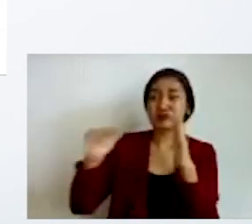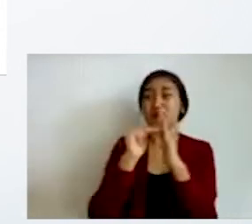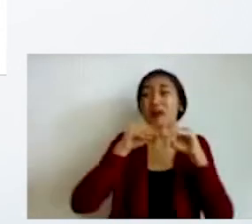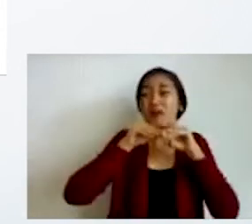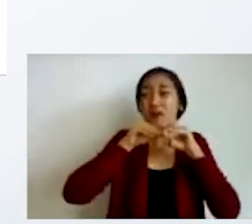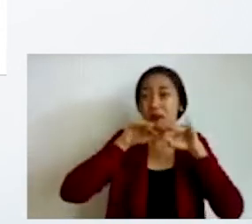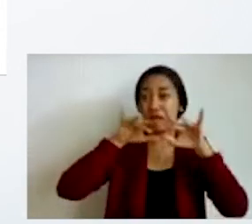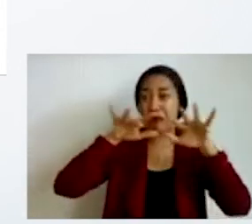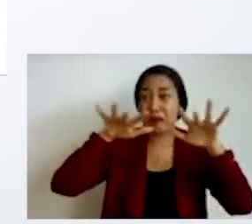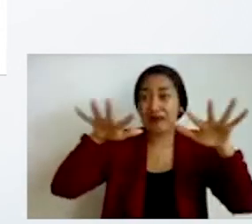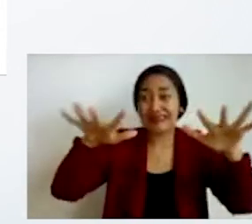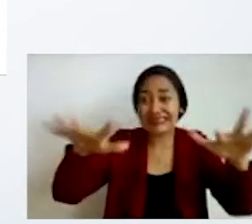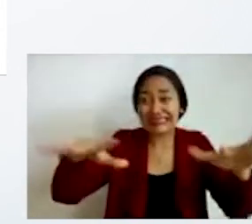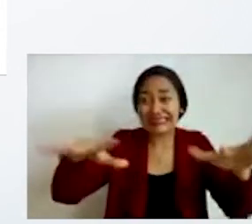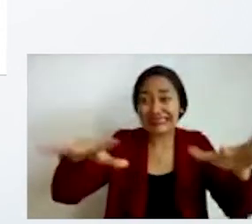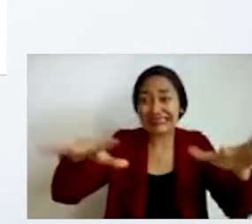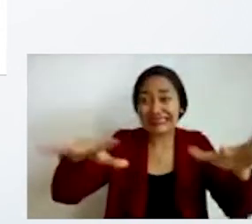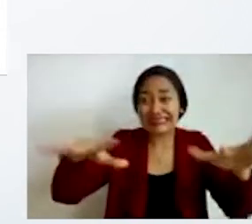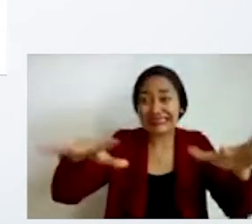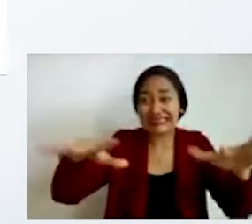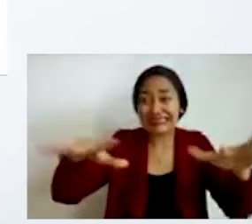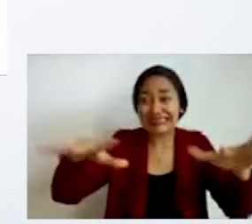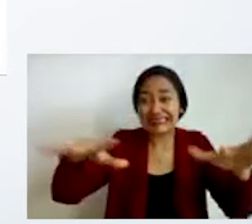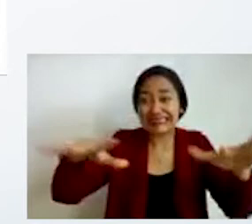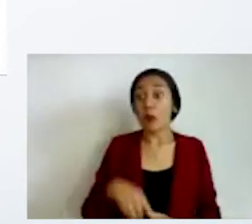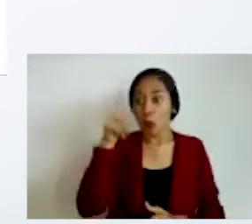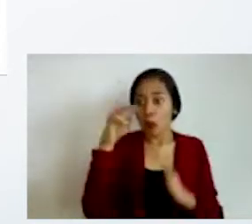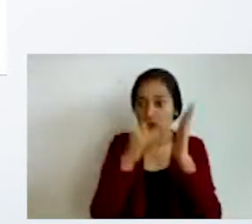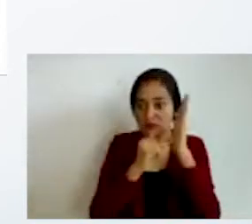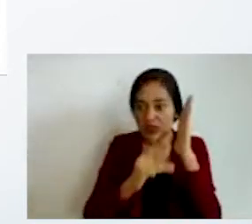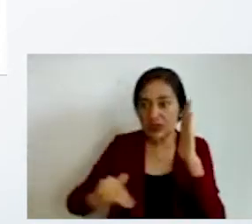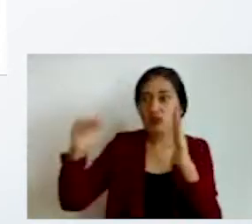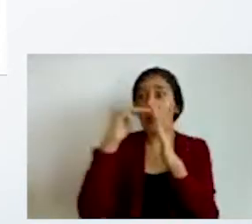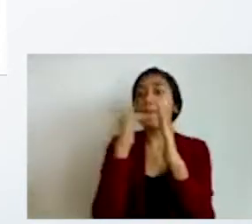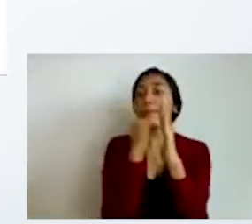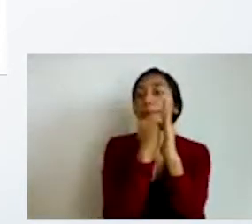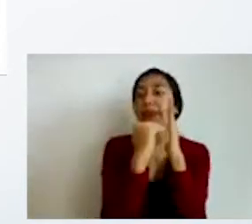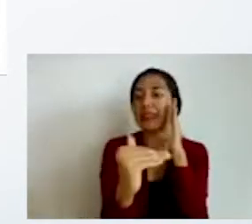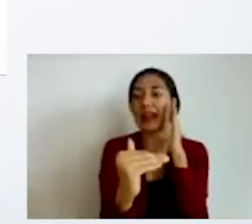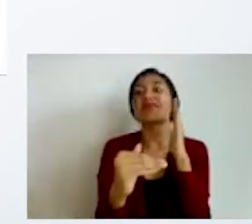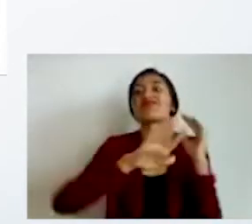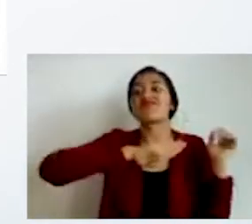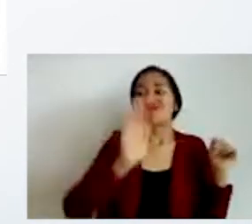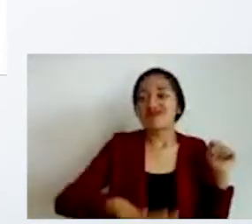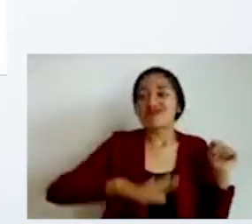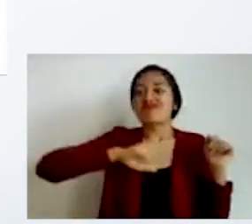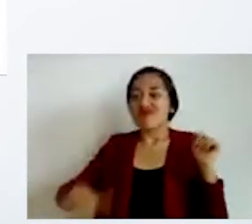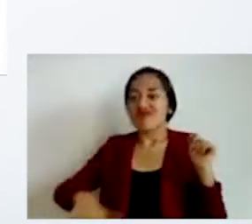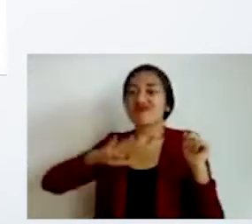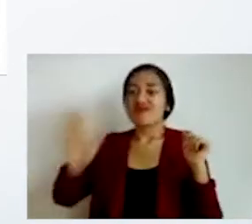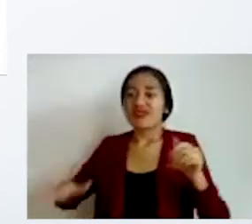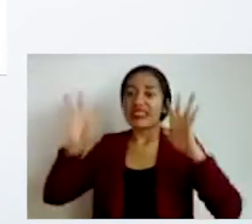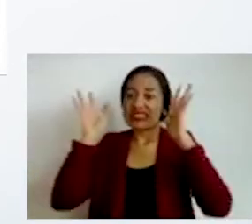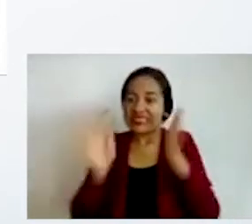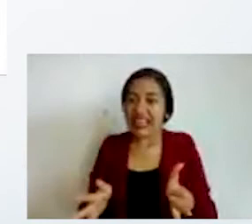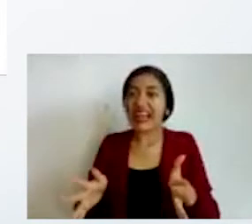al 500,000 de muertes en todo el mundo también. Y en algunos lugares, como parece ser el caso